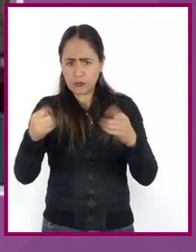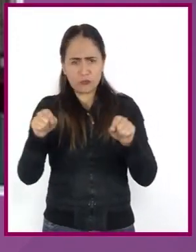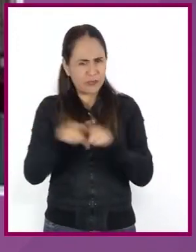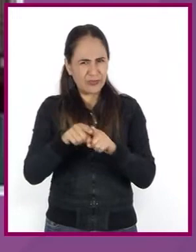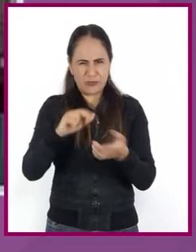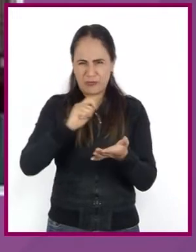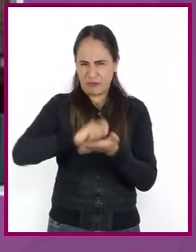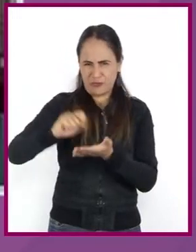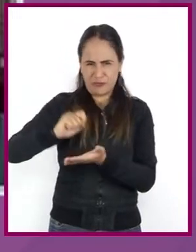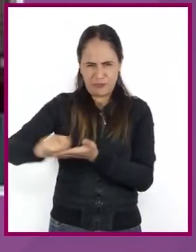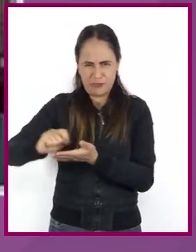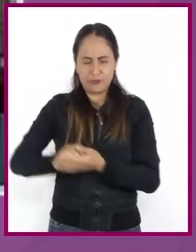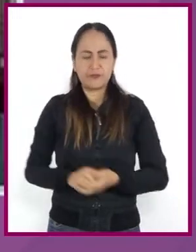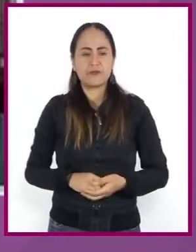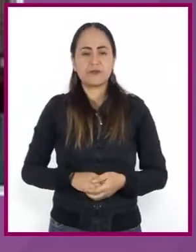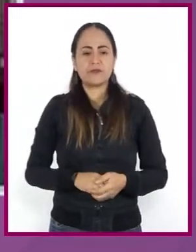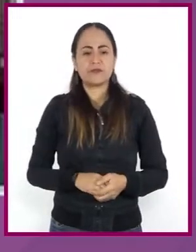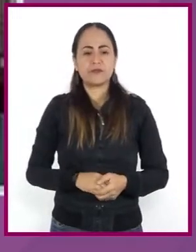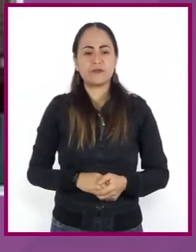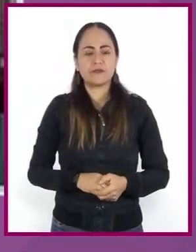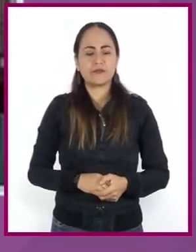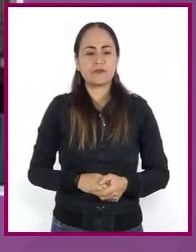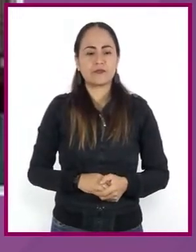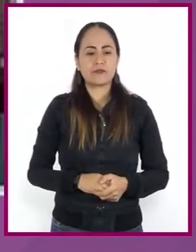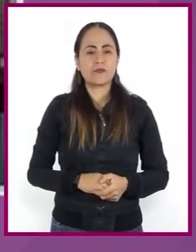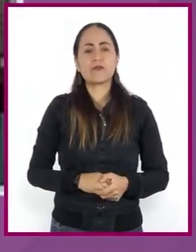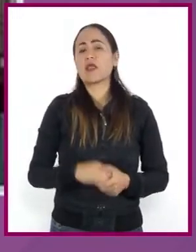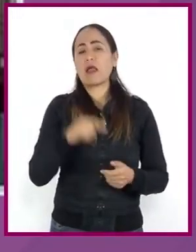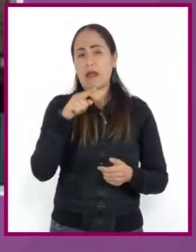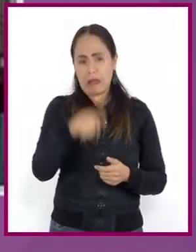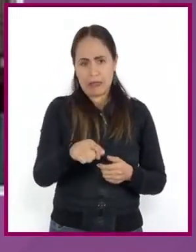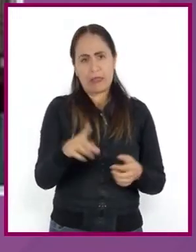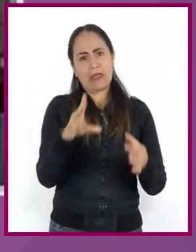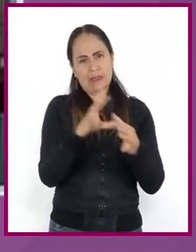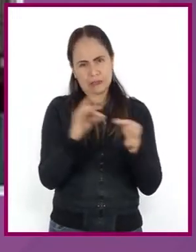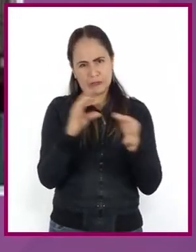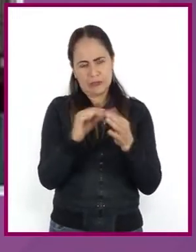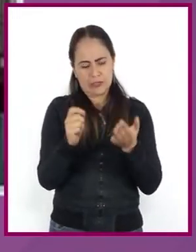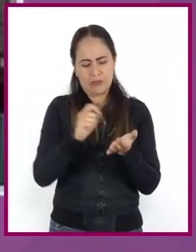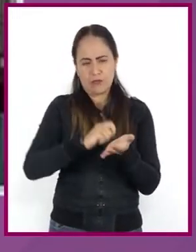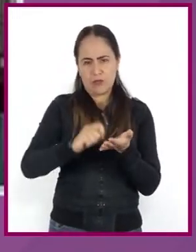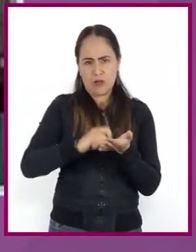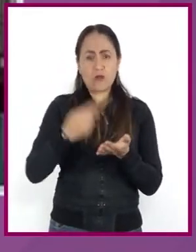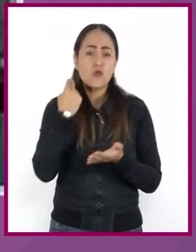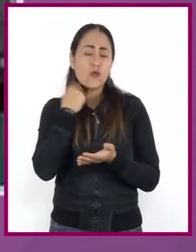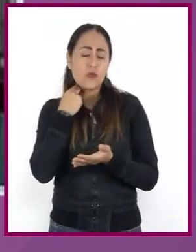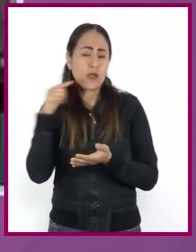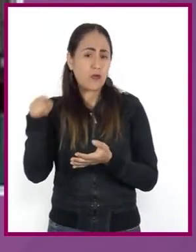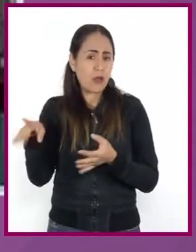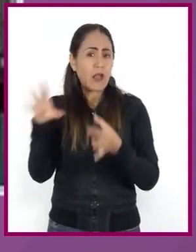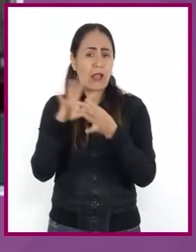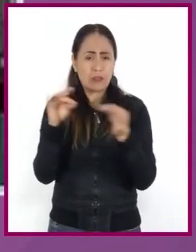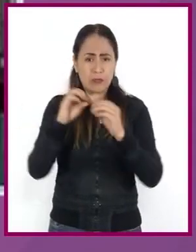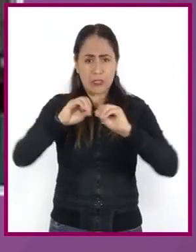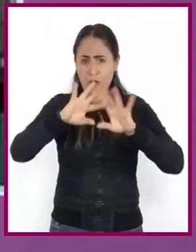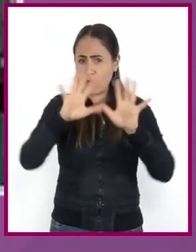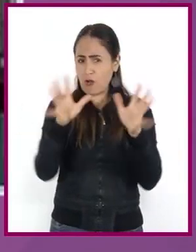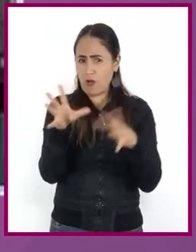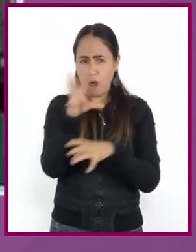La expresión de que fue leída y explicada por parte del notario para su debida